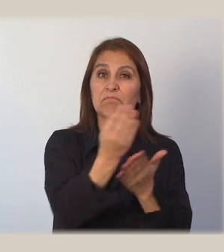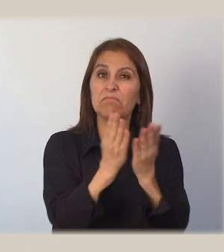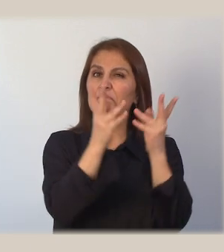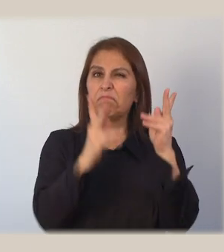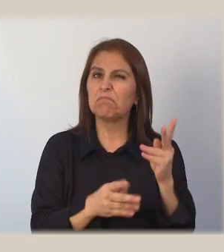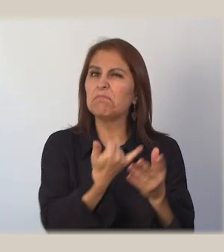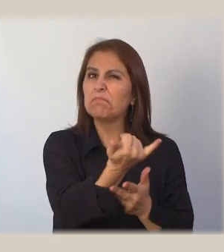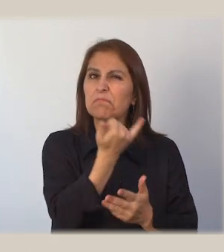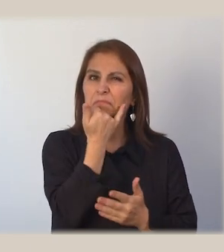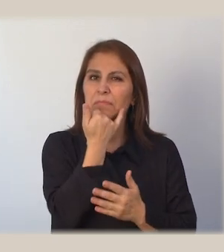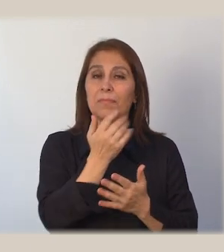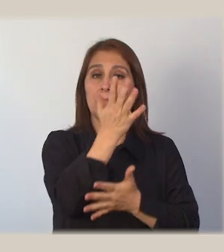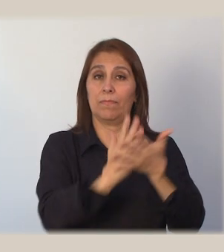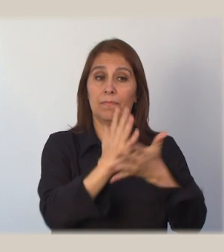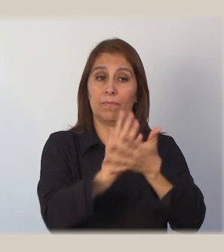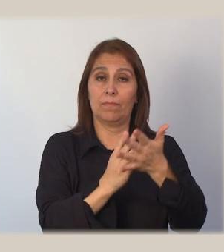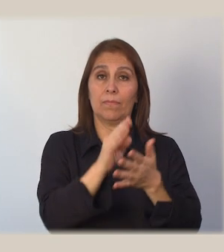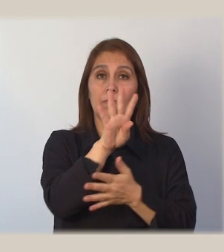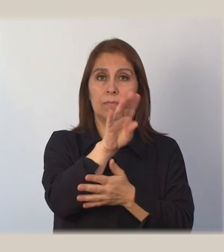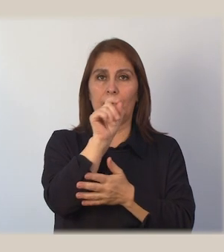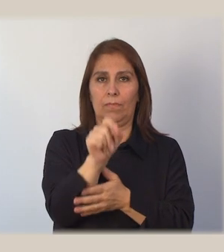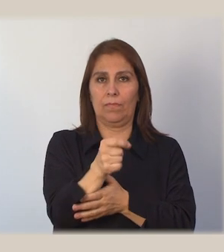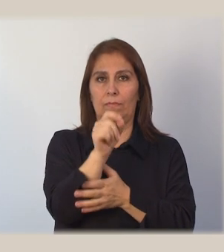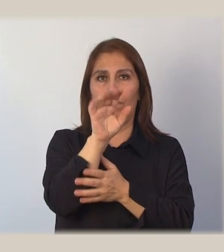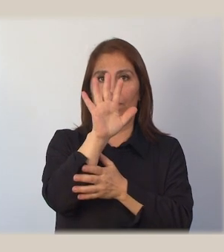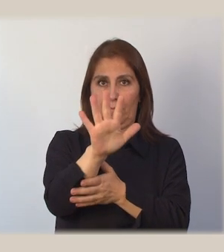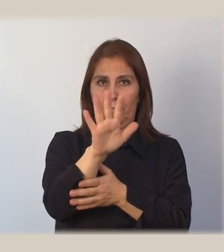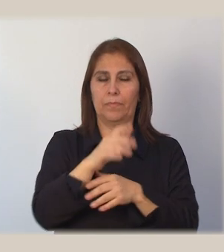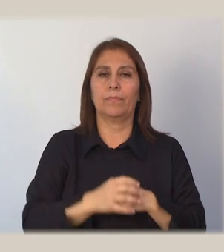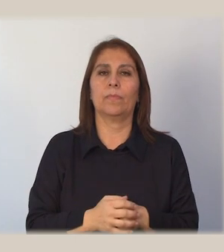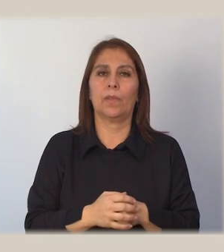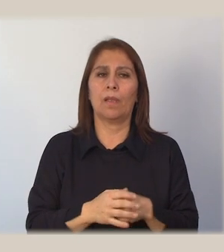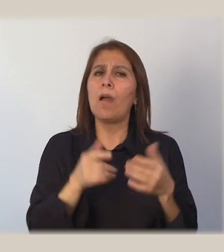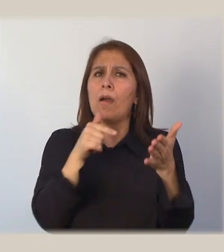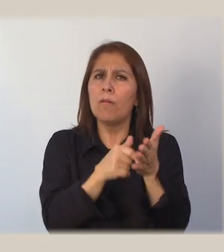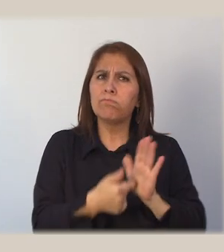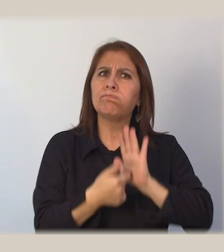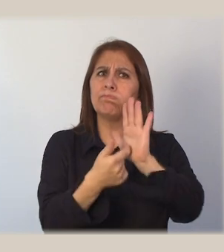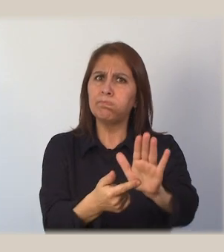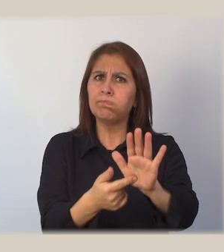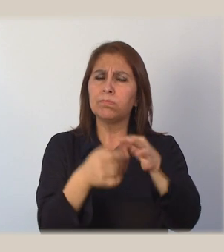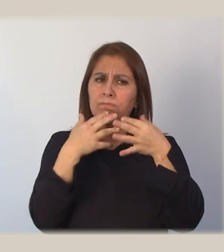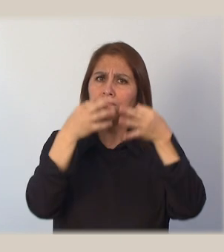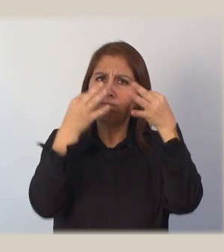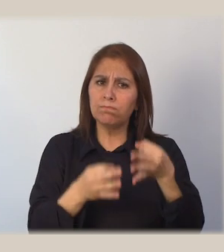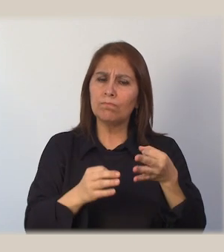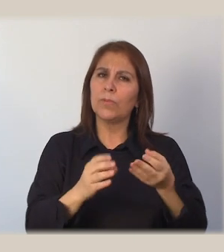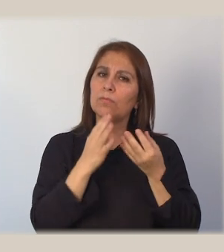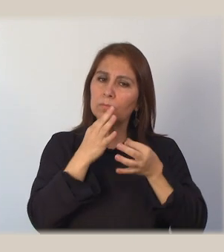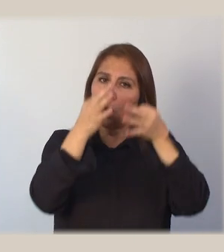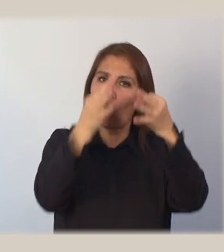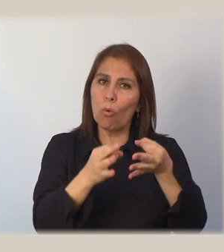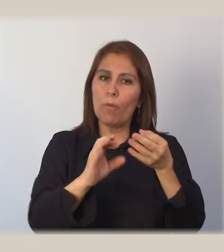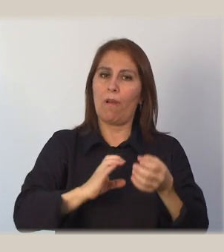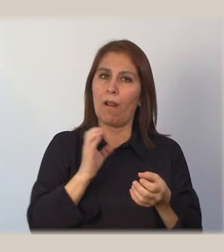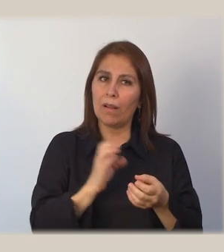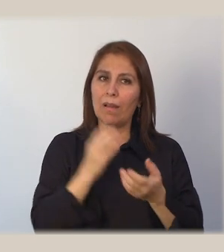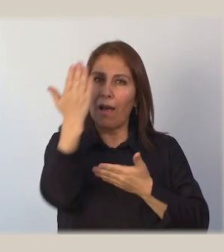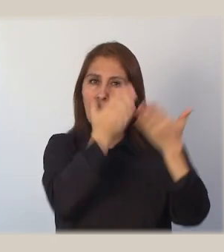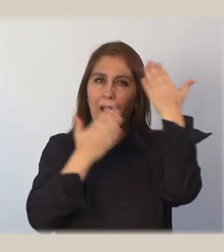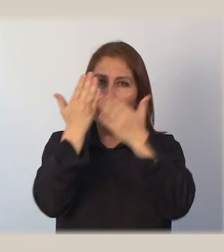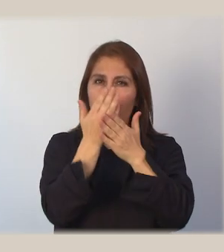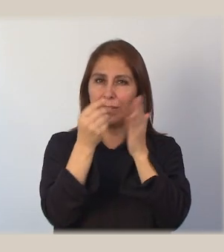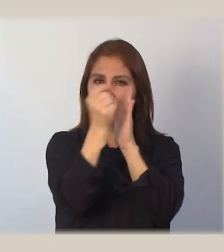En cuanto al factor estudiantes, la calificación general fue de 4,5, que expresa el cumplimiento en las características y